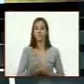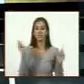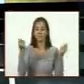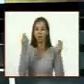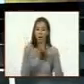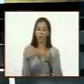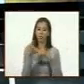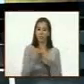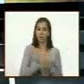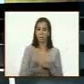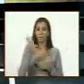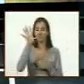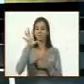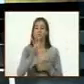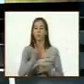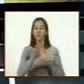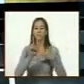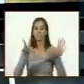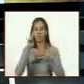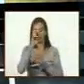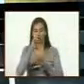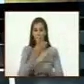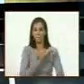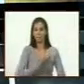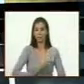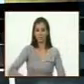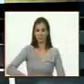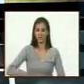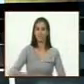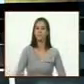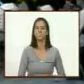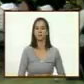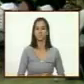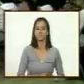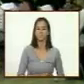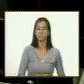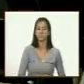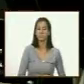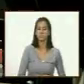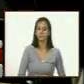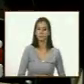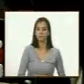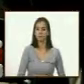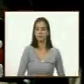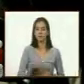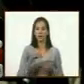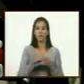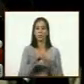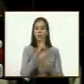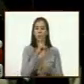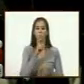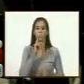diferentes regiones del país los 57 años del presidente. En el nombre de